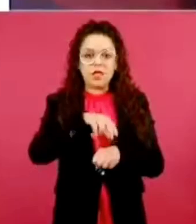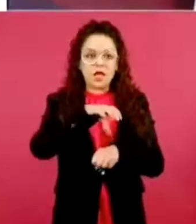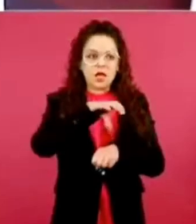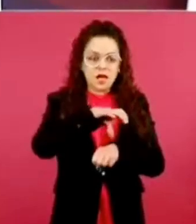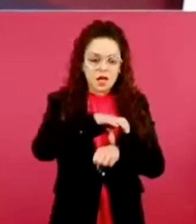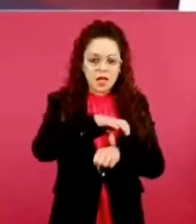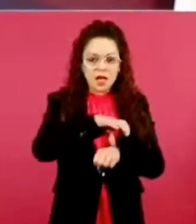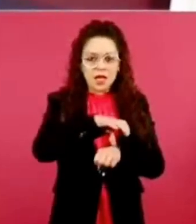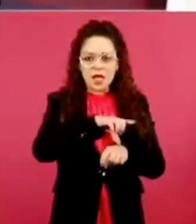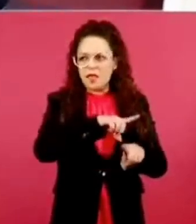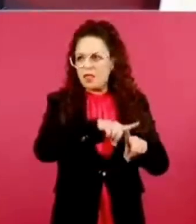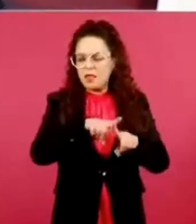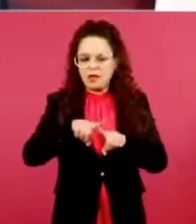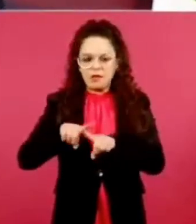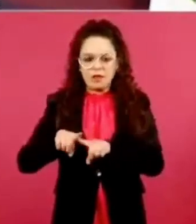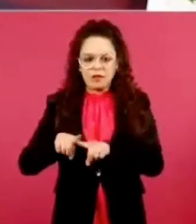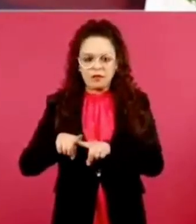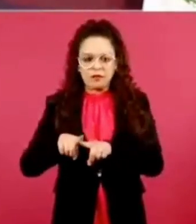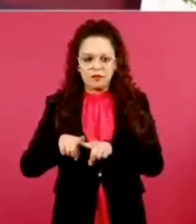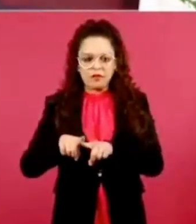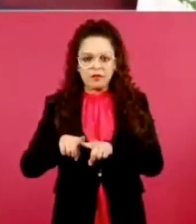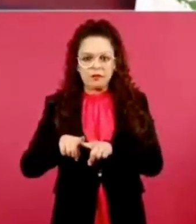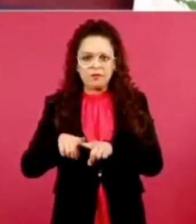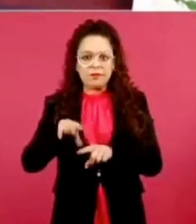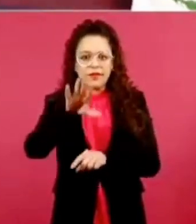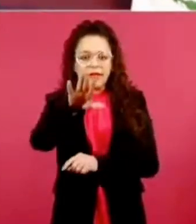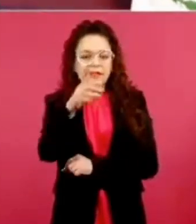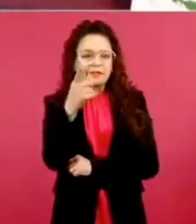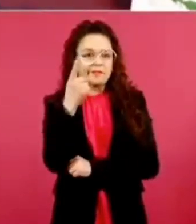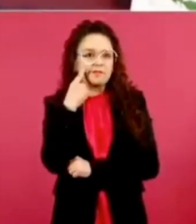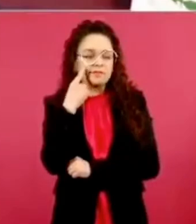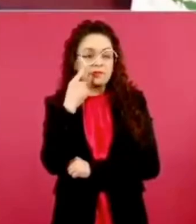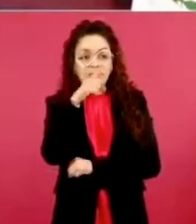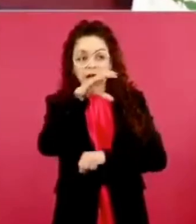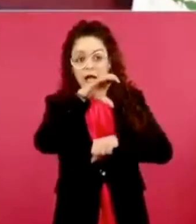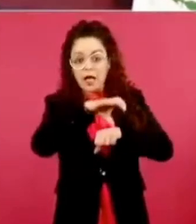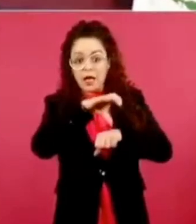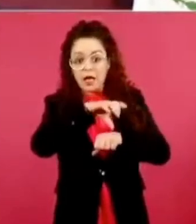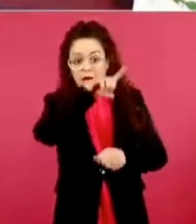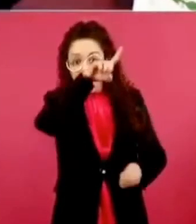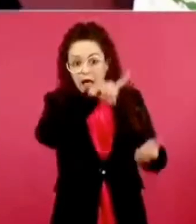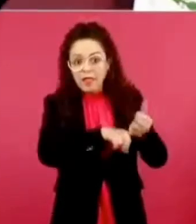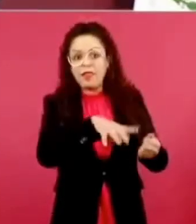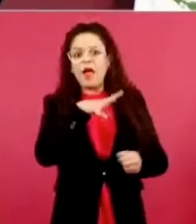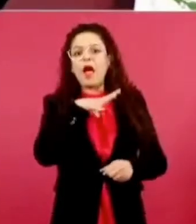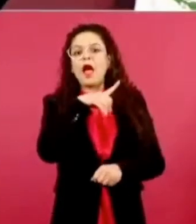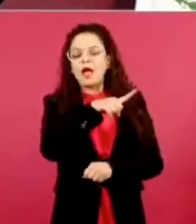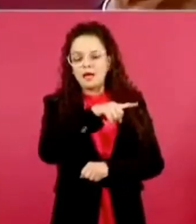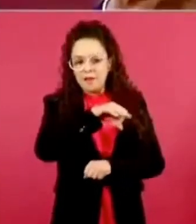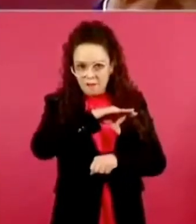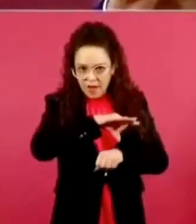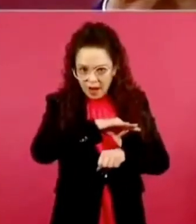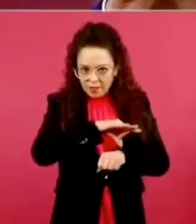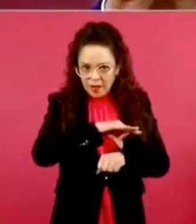Los hospitales tienen su farmacia, las clínicas tienen su farmacia, eso no desaparece.